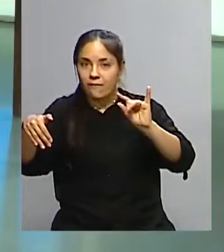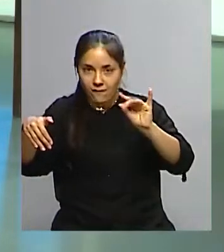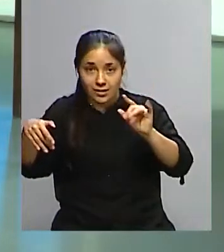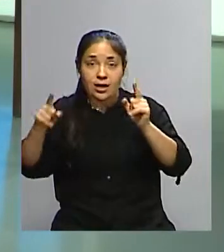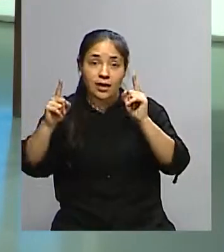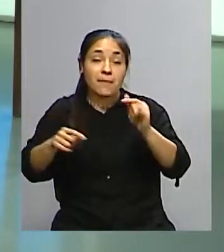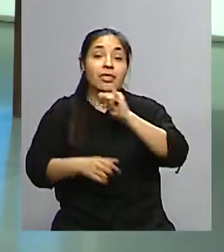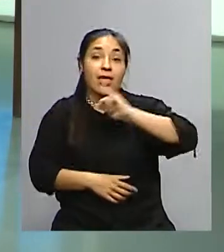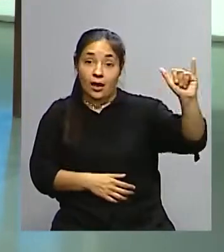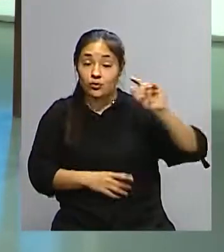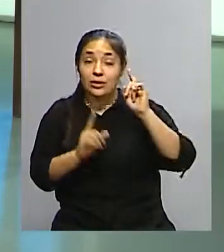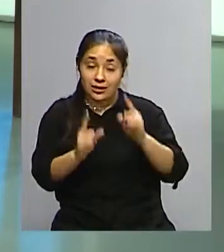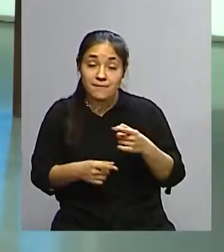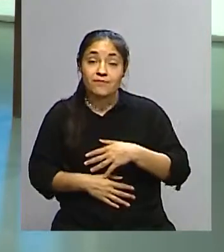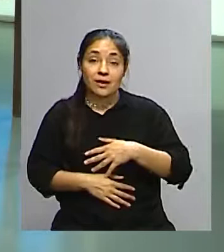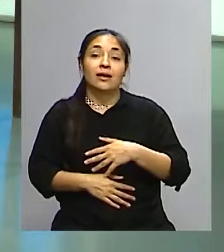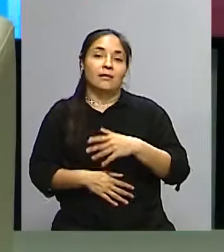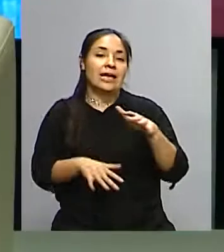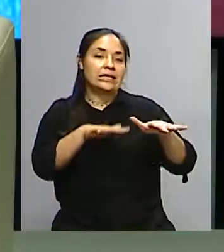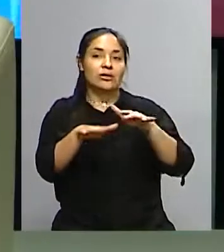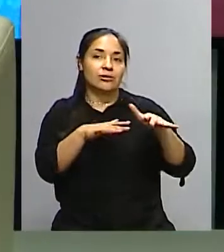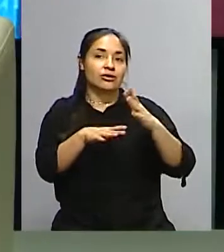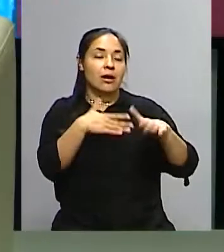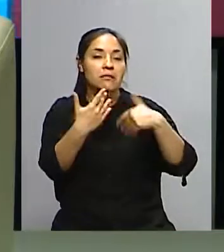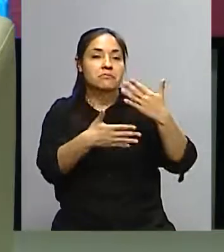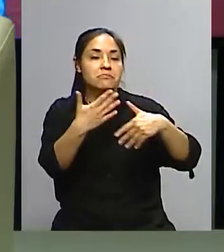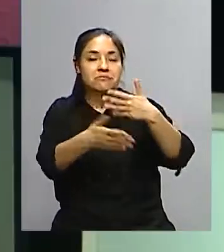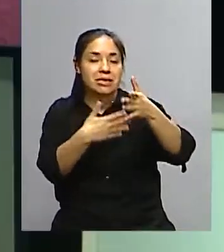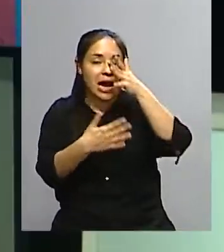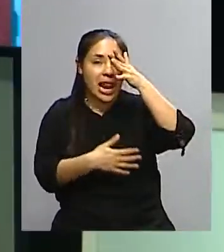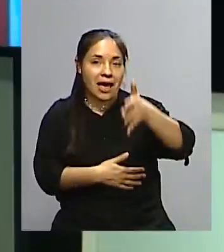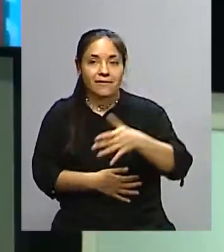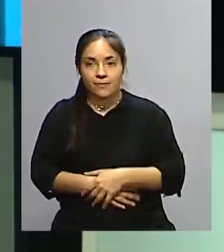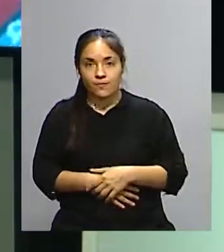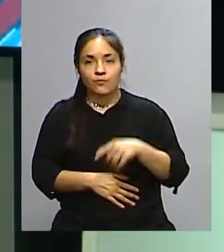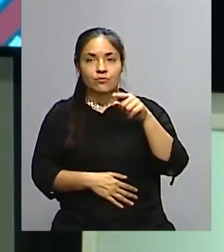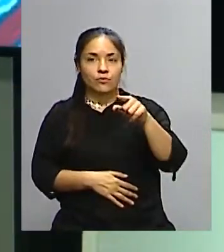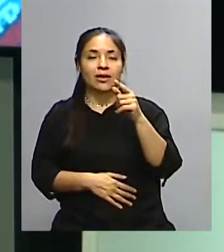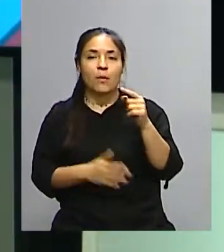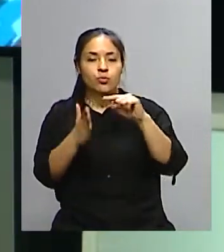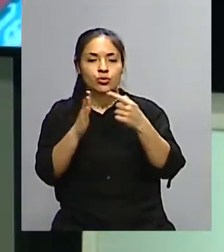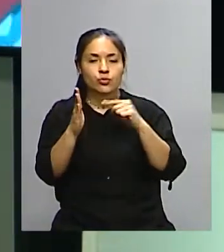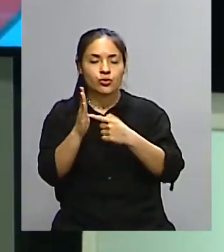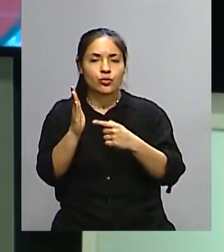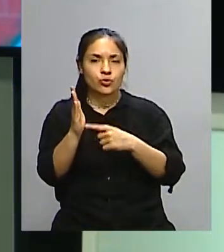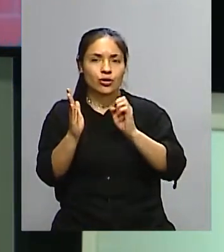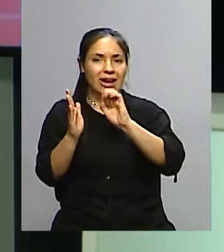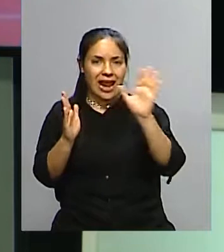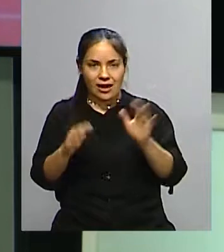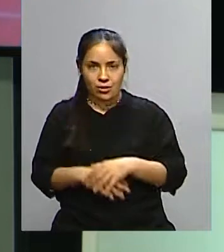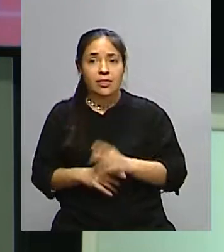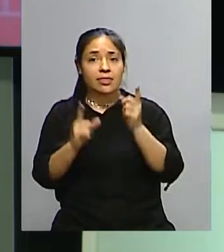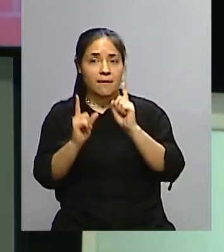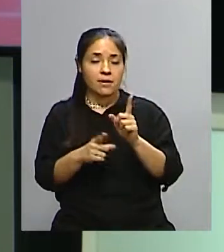de estas situaciones llegan a cuestiones más extremas también. Belén, vos creo que estás dando datos claves, ¿no? Pero también nosotros, digo, desde el